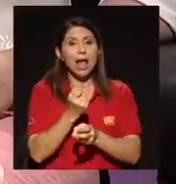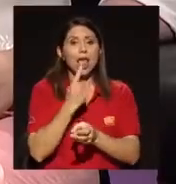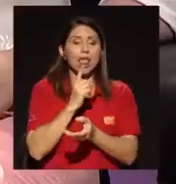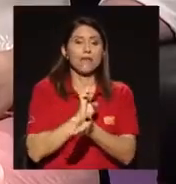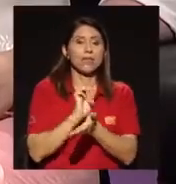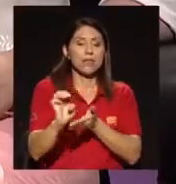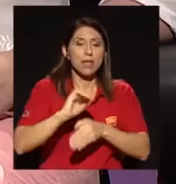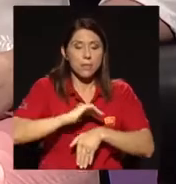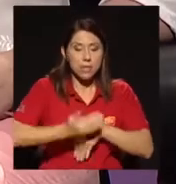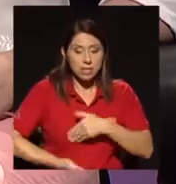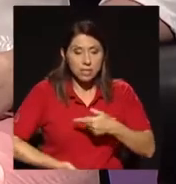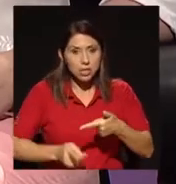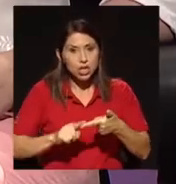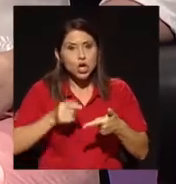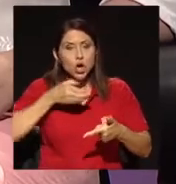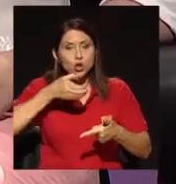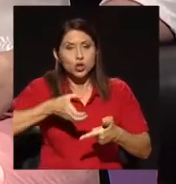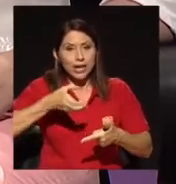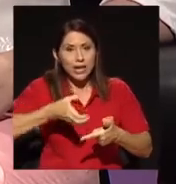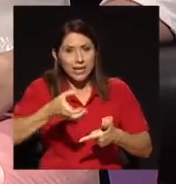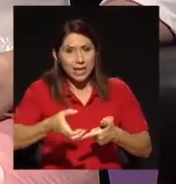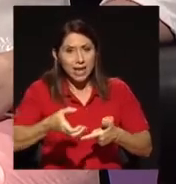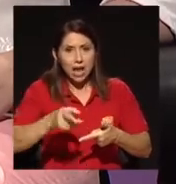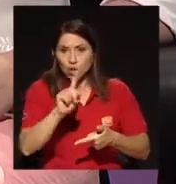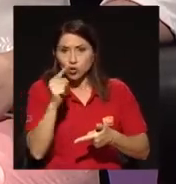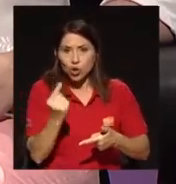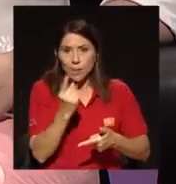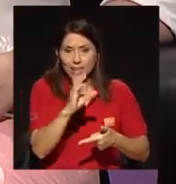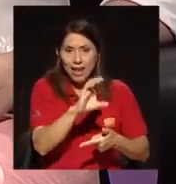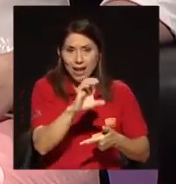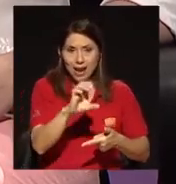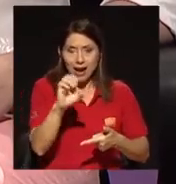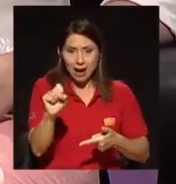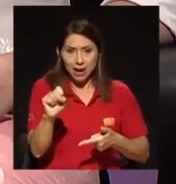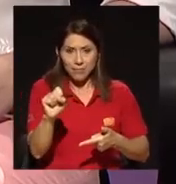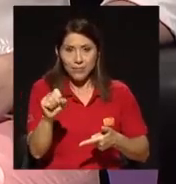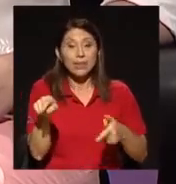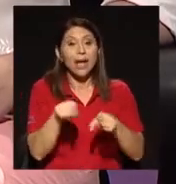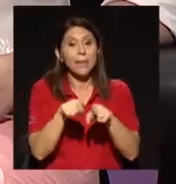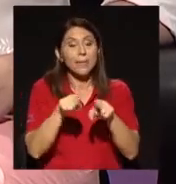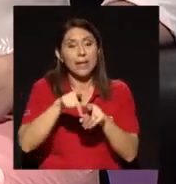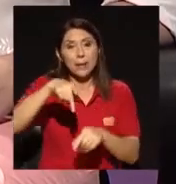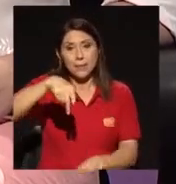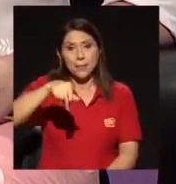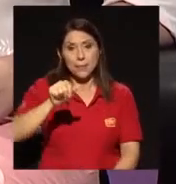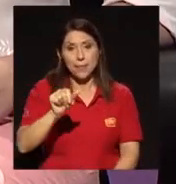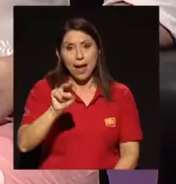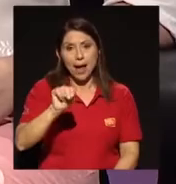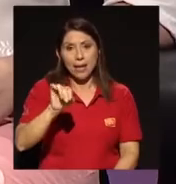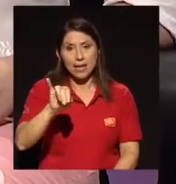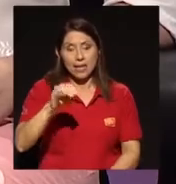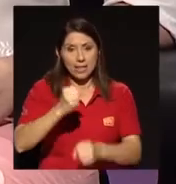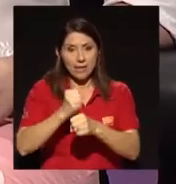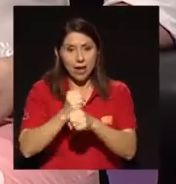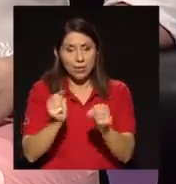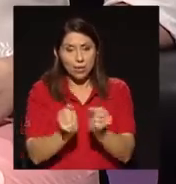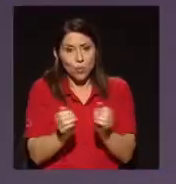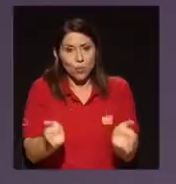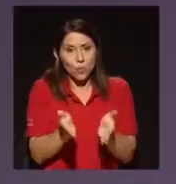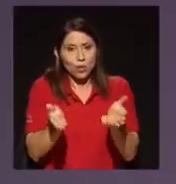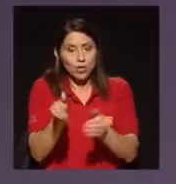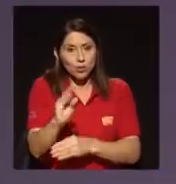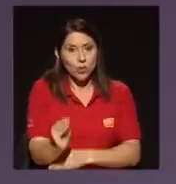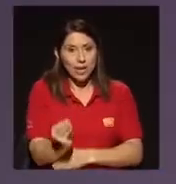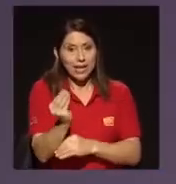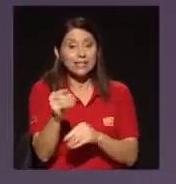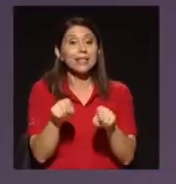consejería, o sea, y no solamente es la caja, sino alrededor de ellas, el PANI trabajando con promotores juveniles, el